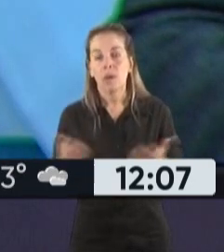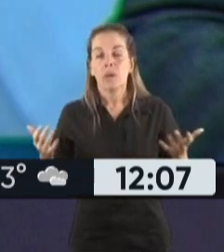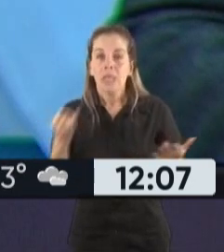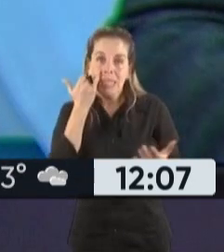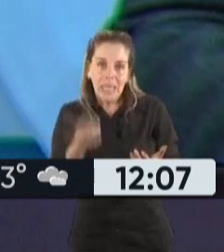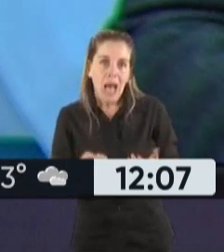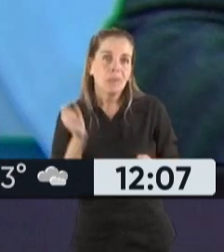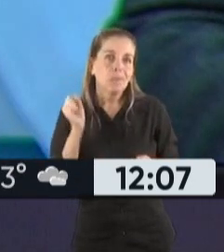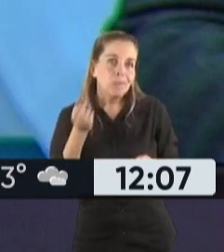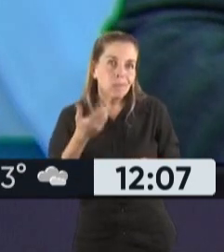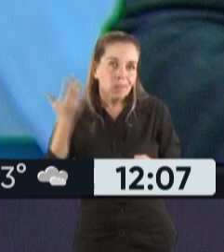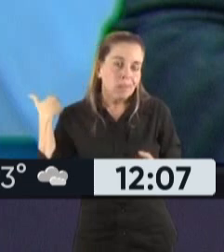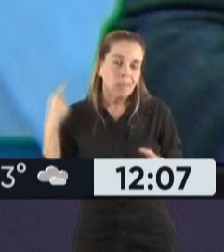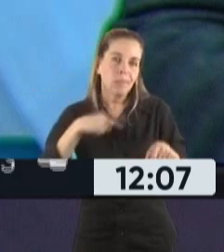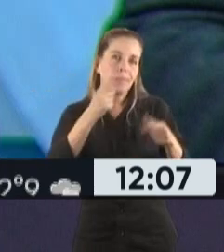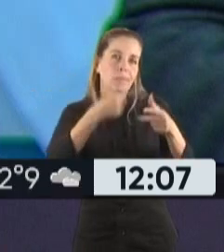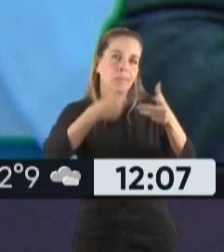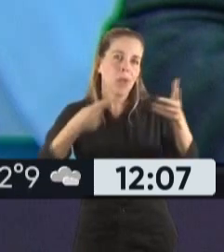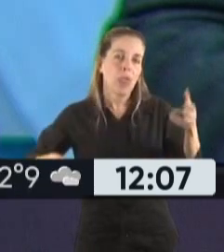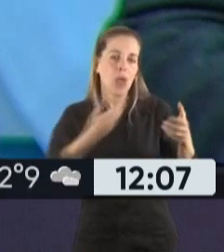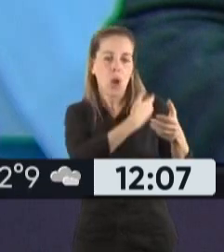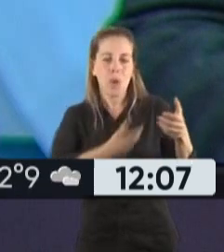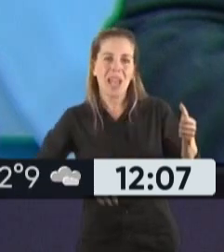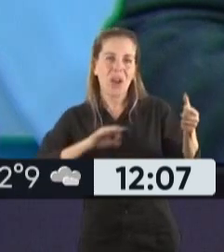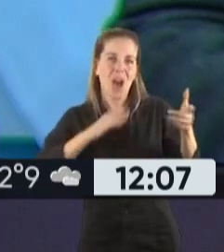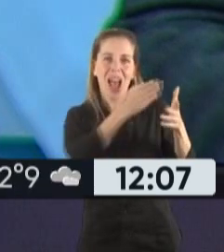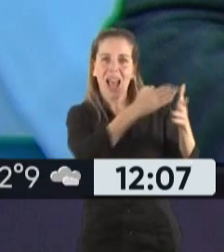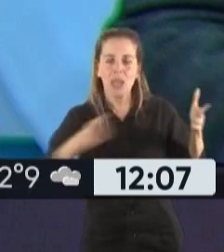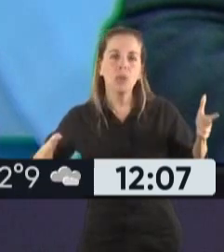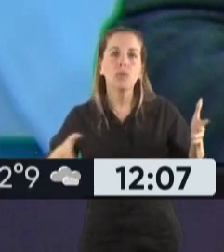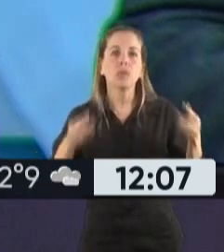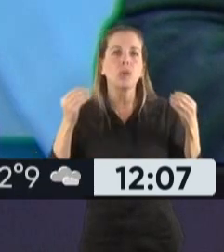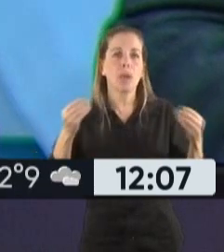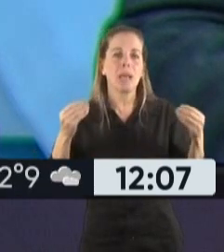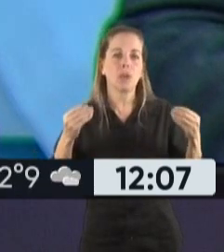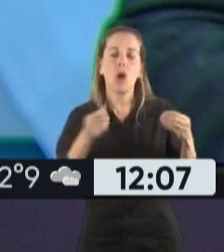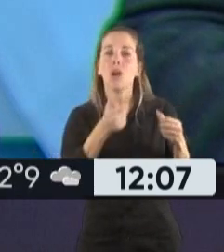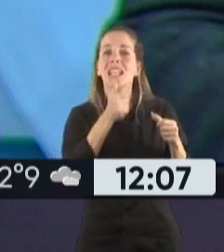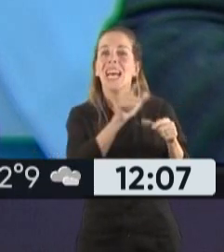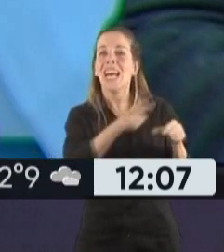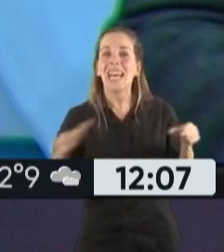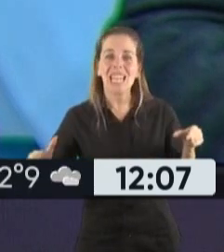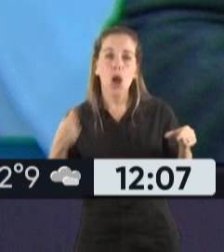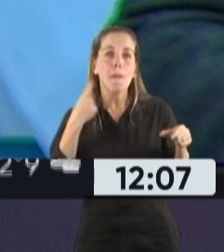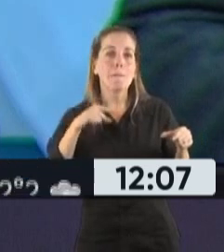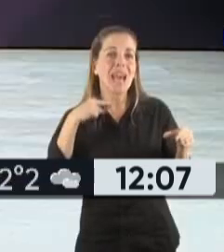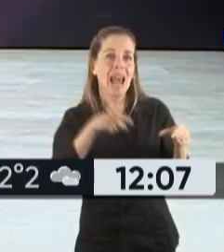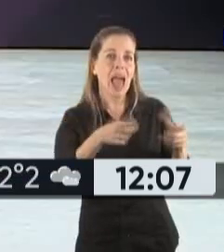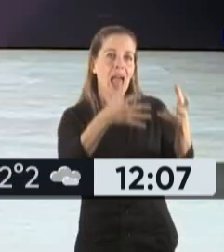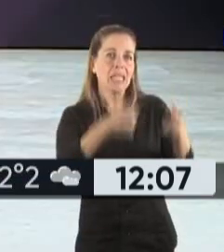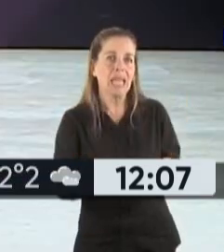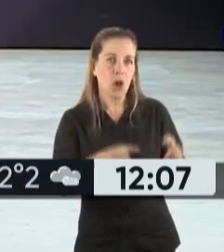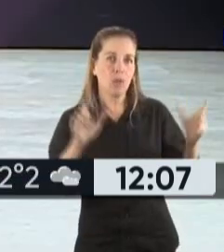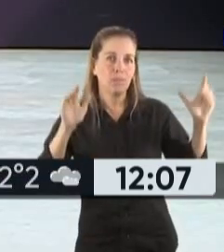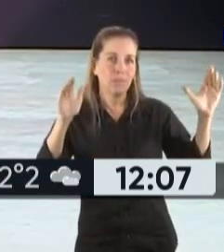Conviví todo el gobierno con la bajante más grande del río Paraná. En ese contexto